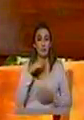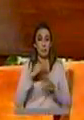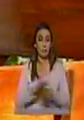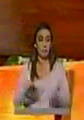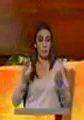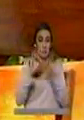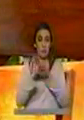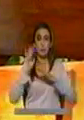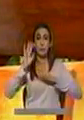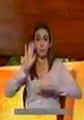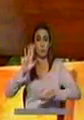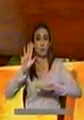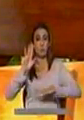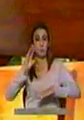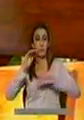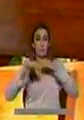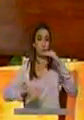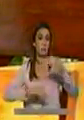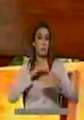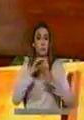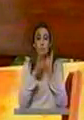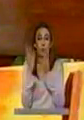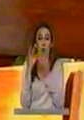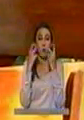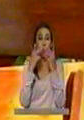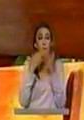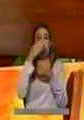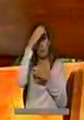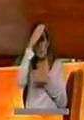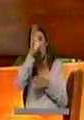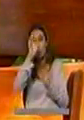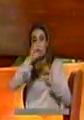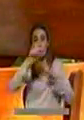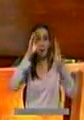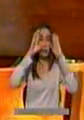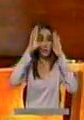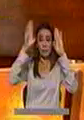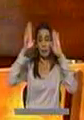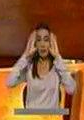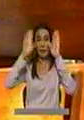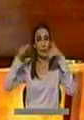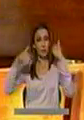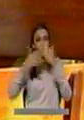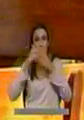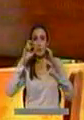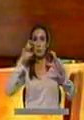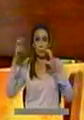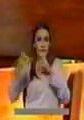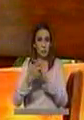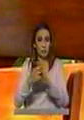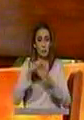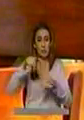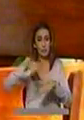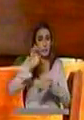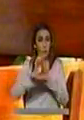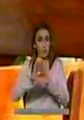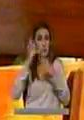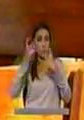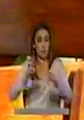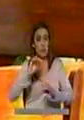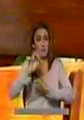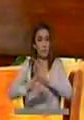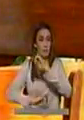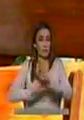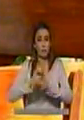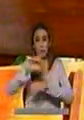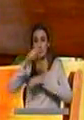compromiso por parte de los ciudadanos, una cultura para poder atender bien al turista, no solamente al turista nacional, sino al turista